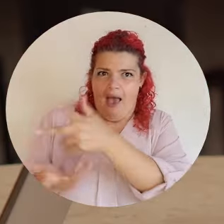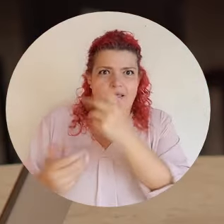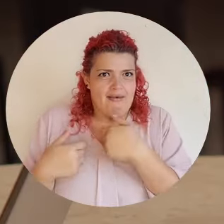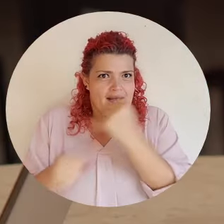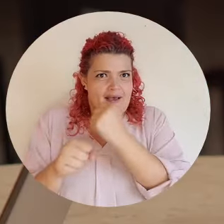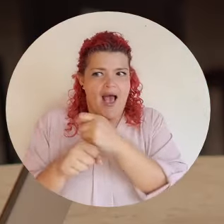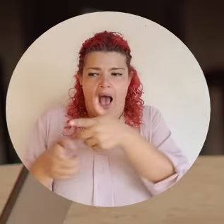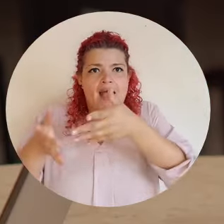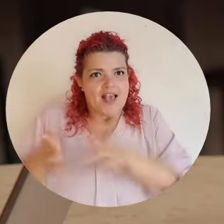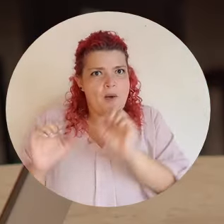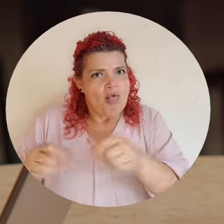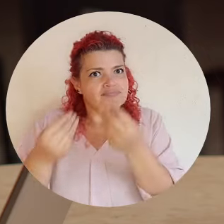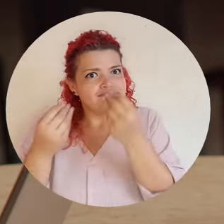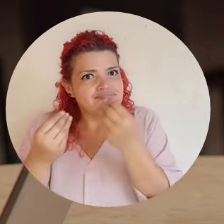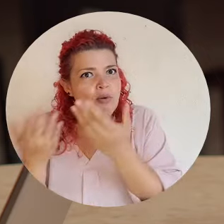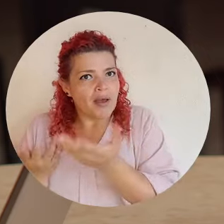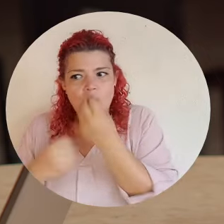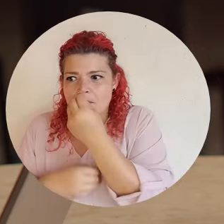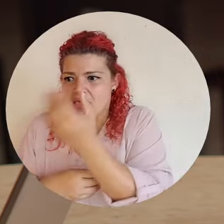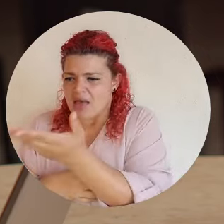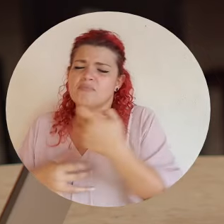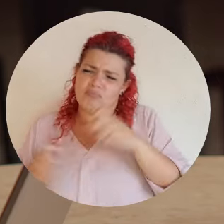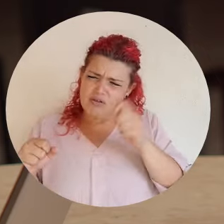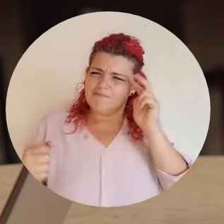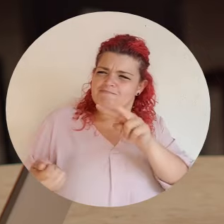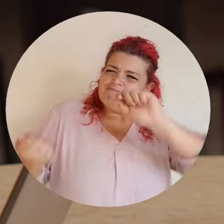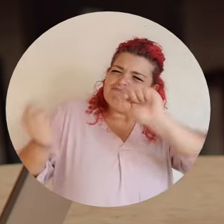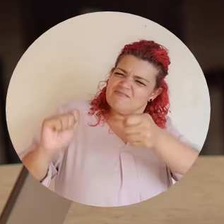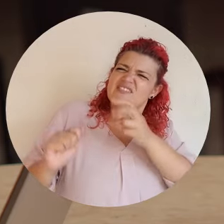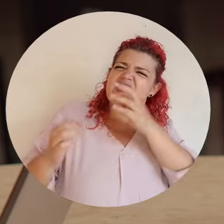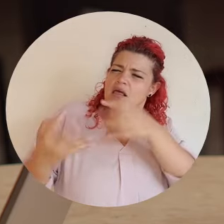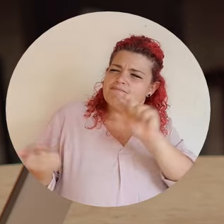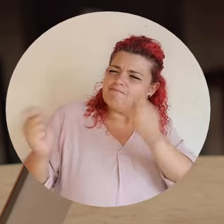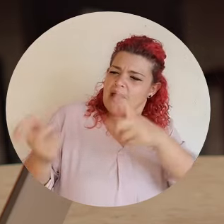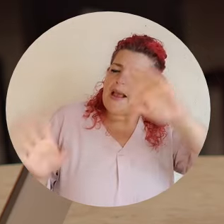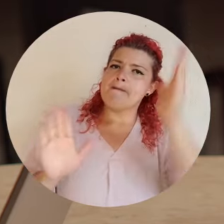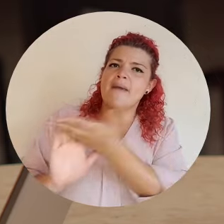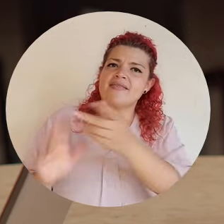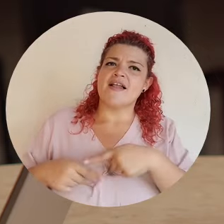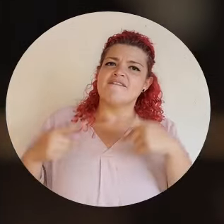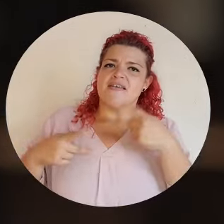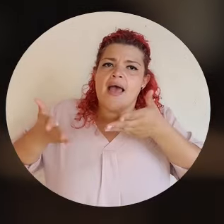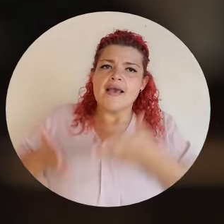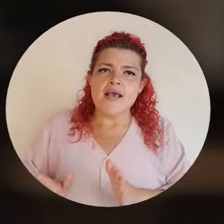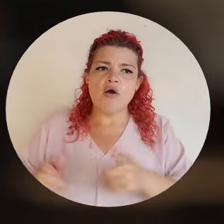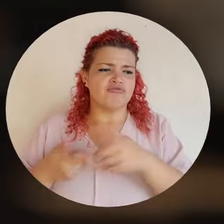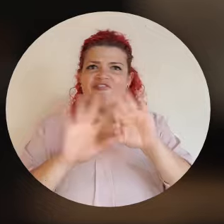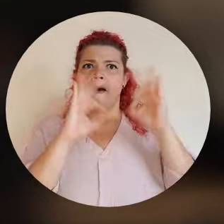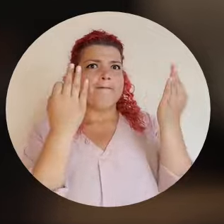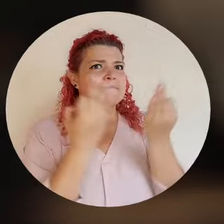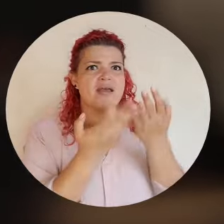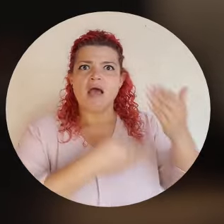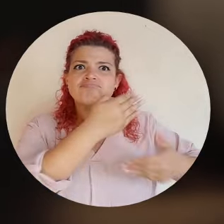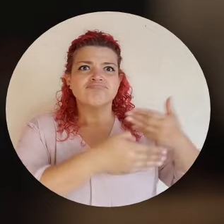Cuando una mamá de nuestra comunidad tiene trabajo, sus hijos tienen que comer. Por eso creemos en la posibilidad de que transformen sus realidades, impactando no solo